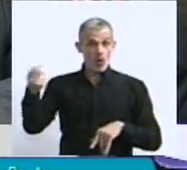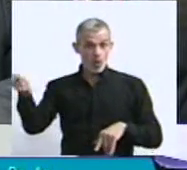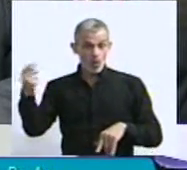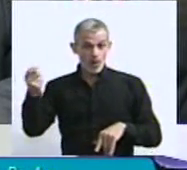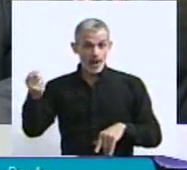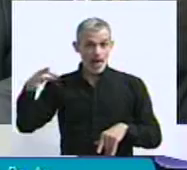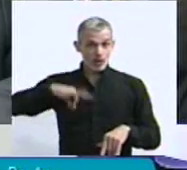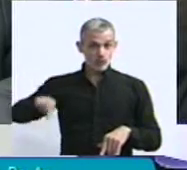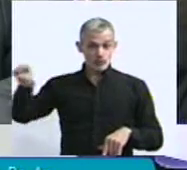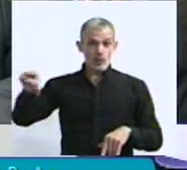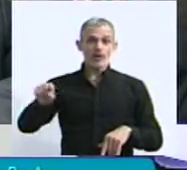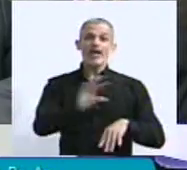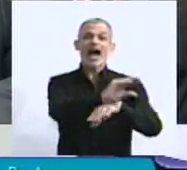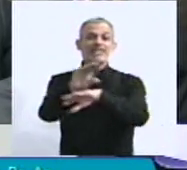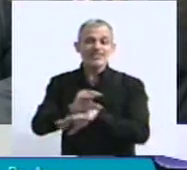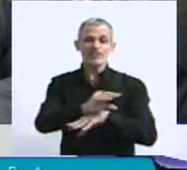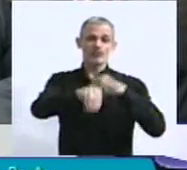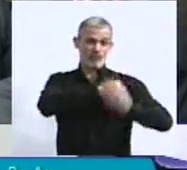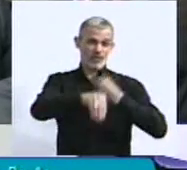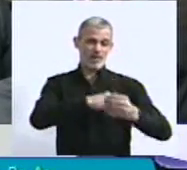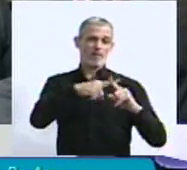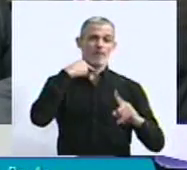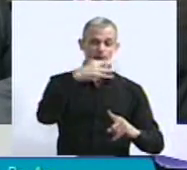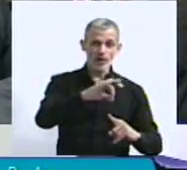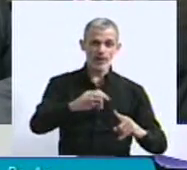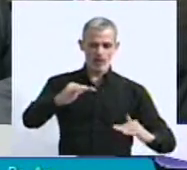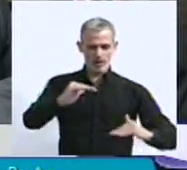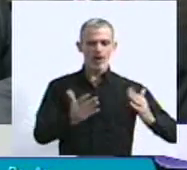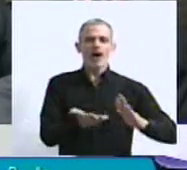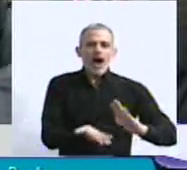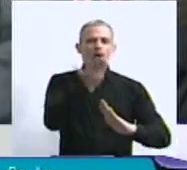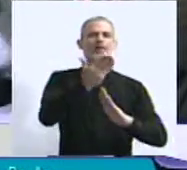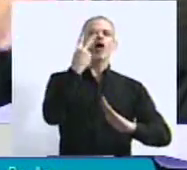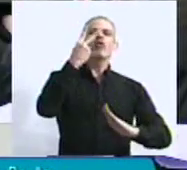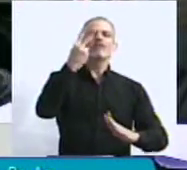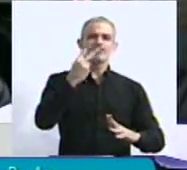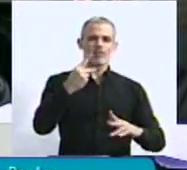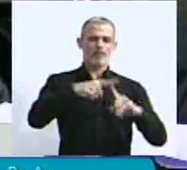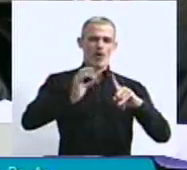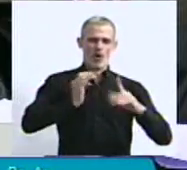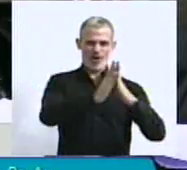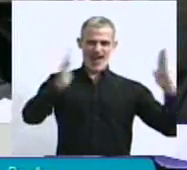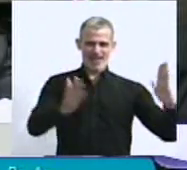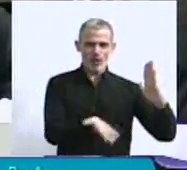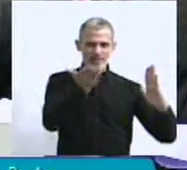previsional y la asignación familiar va a tener una movilidad en 2 veces por año.